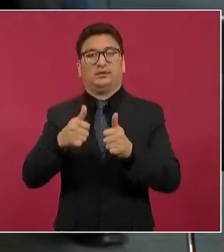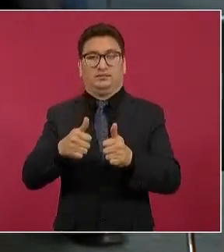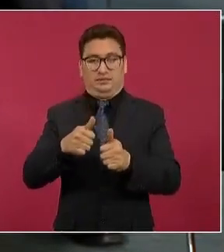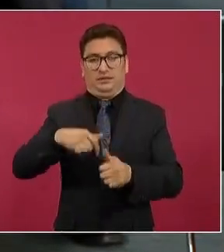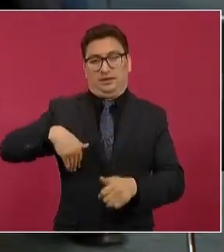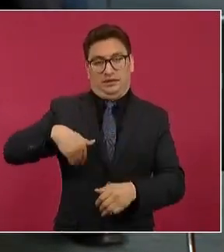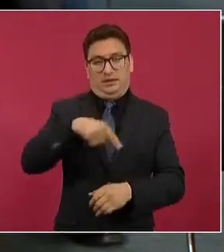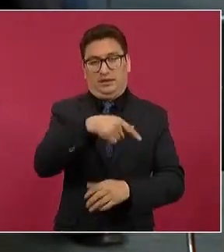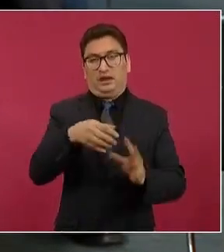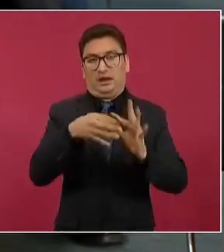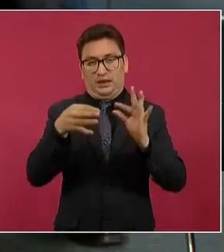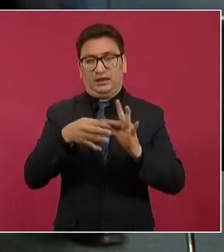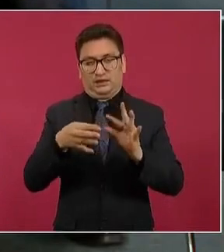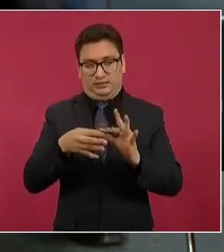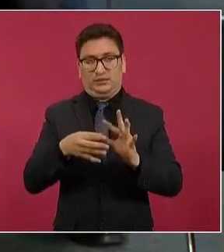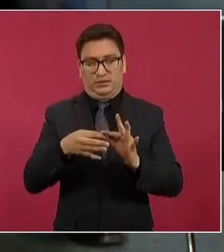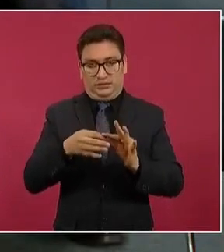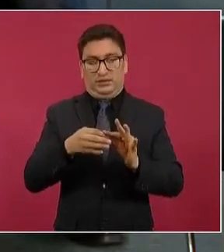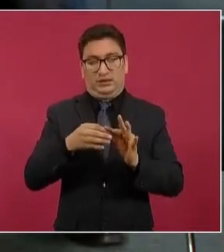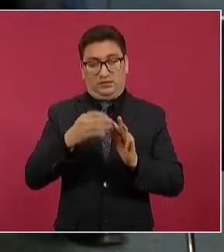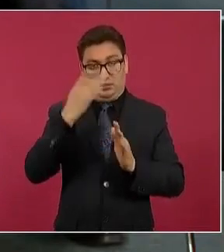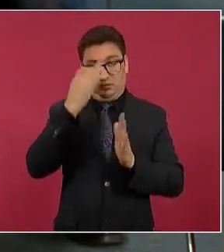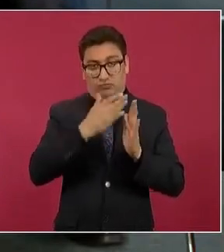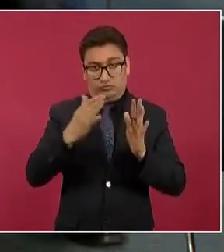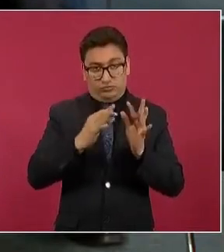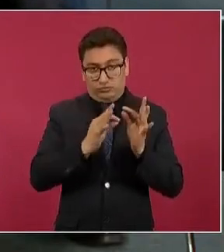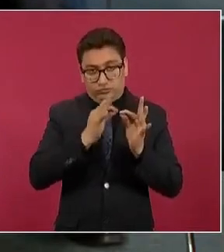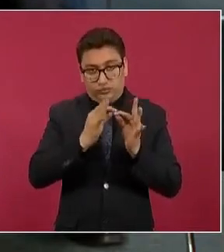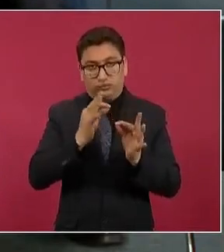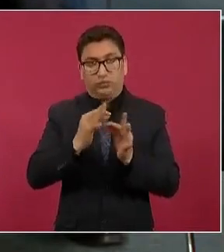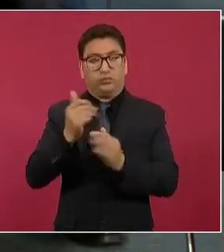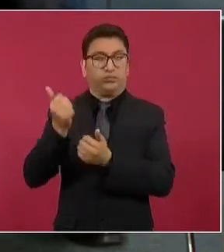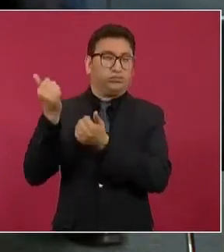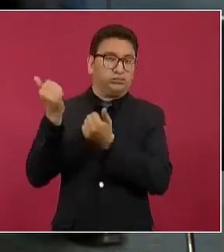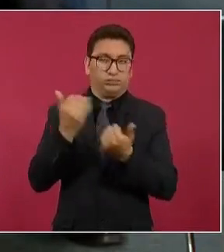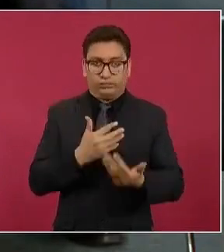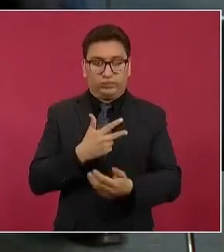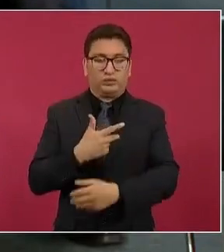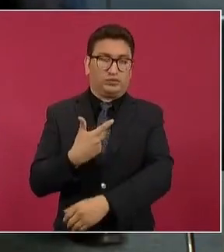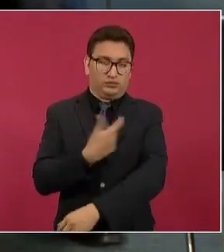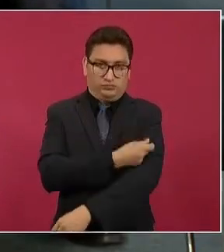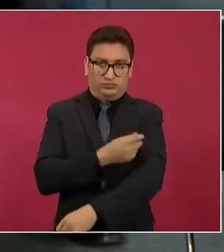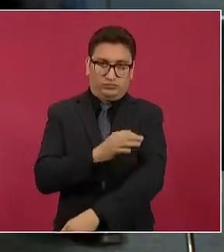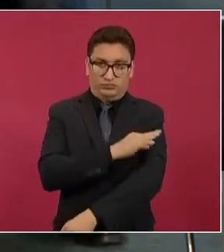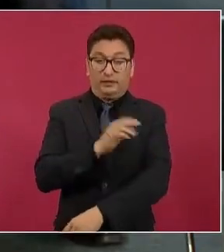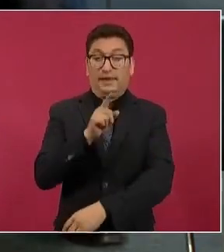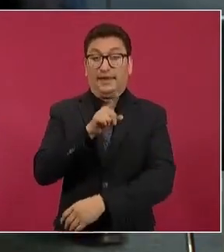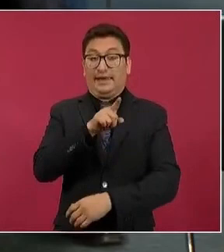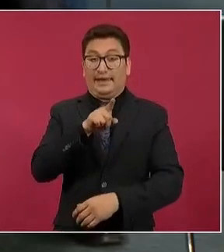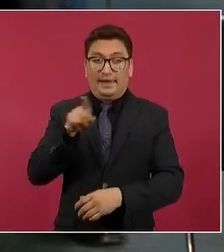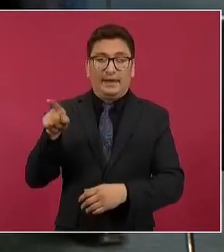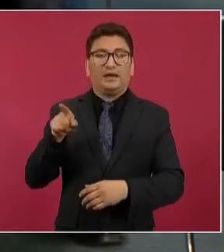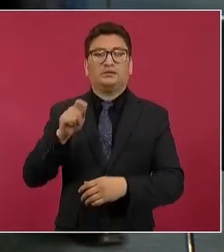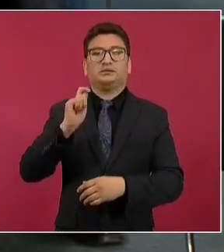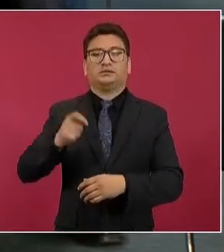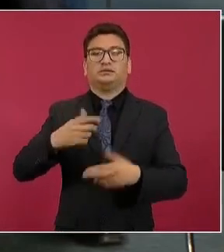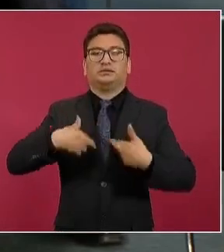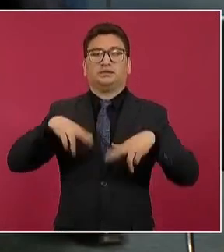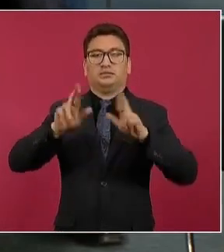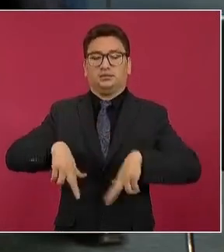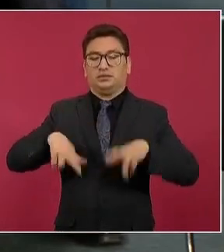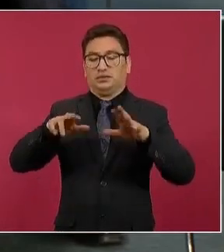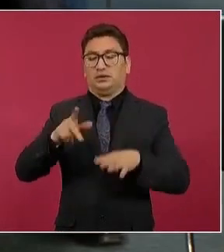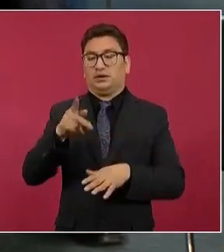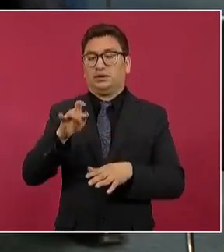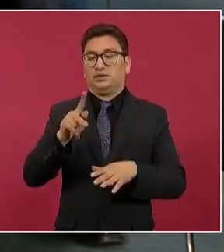usted mencionaba en tiempo y forma de la llegada de las vacunas. Ellos representan a las zonas de